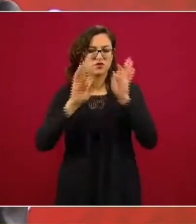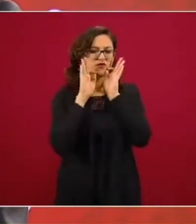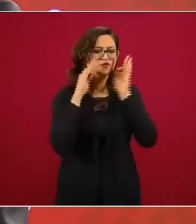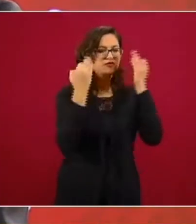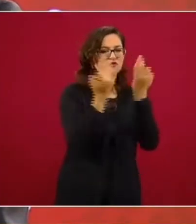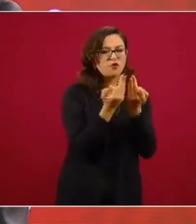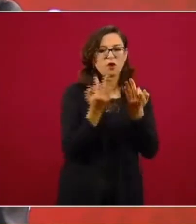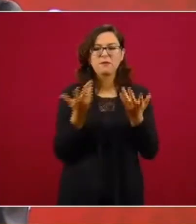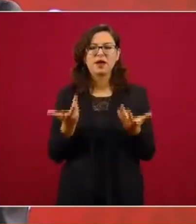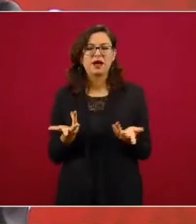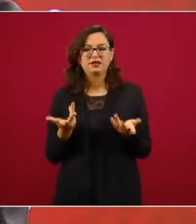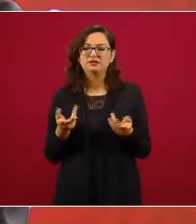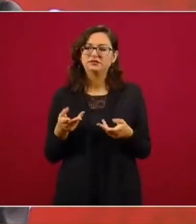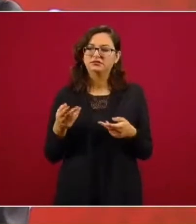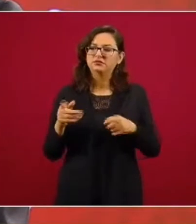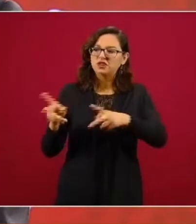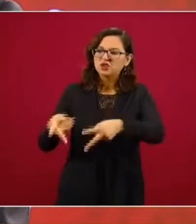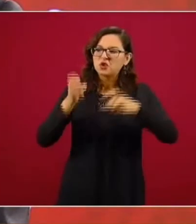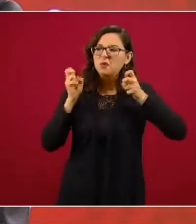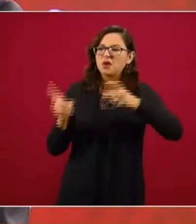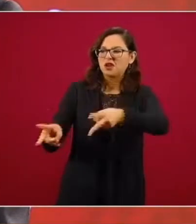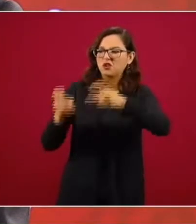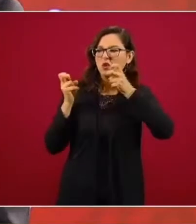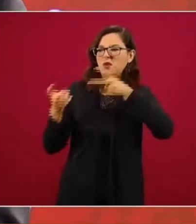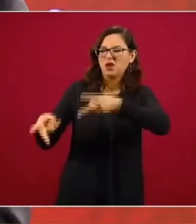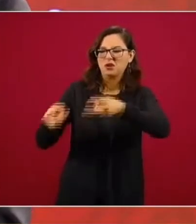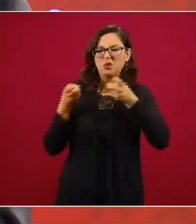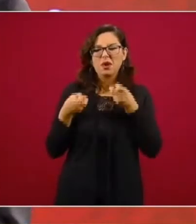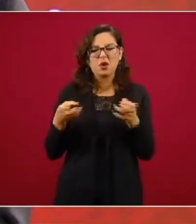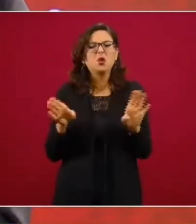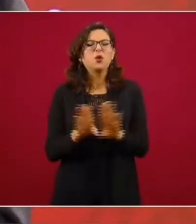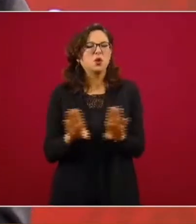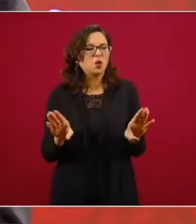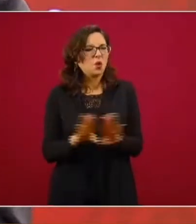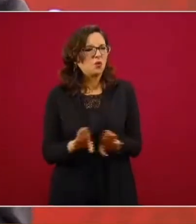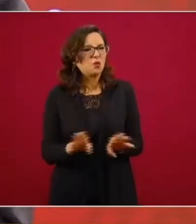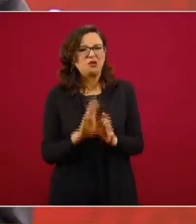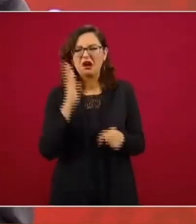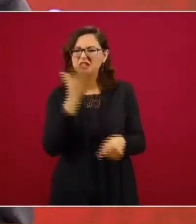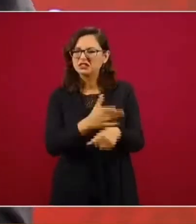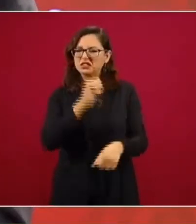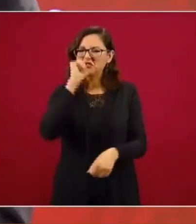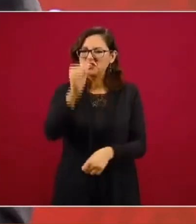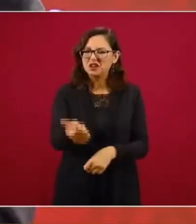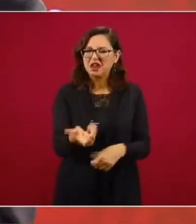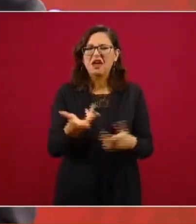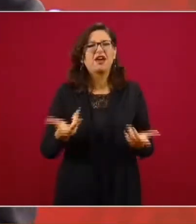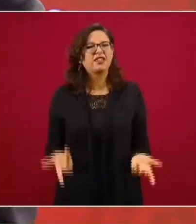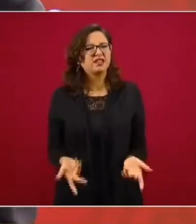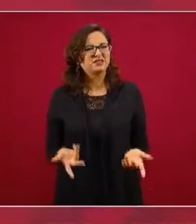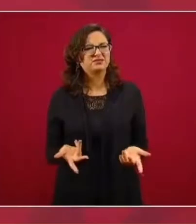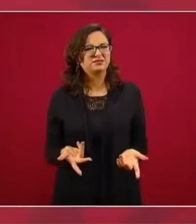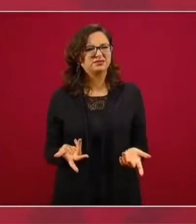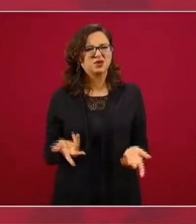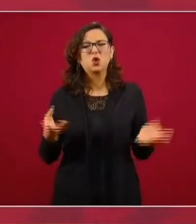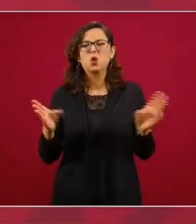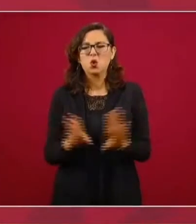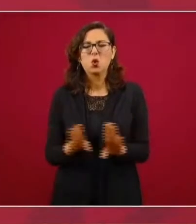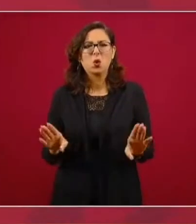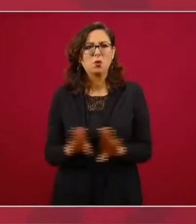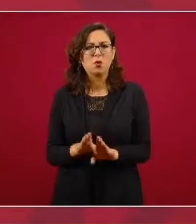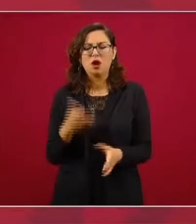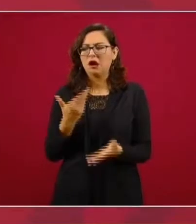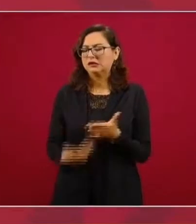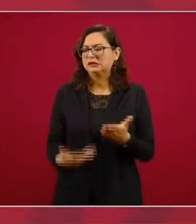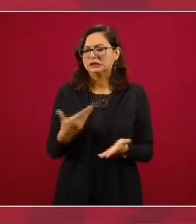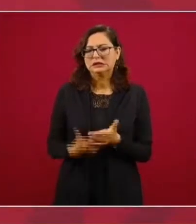saqueaban al país o cómo se daba la impunidad, cómo llegamos a